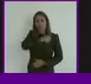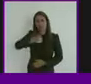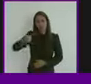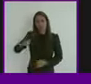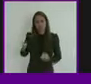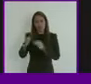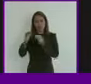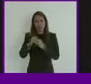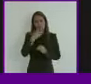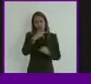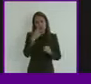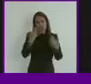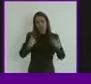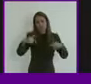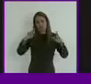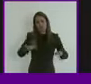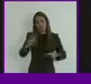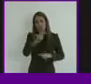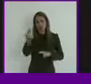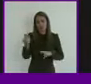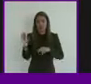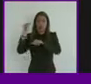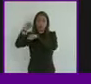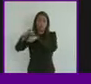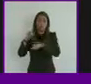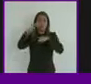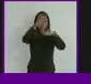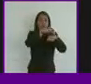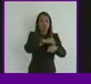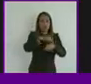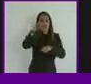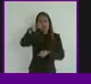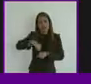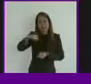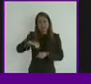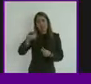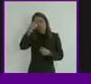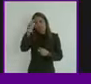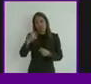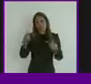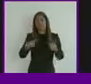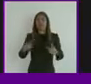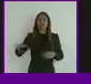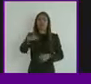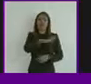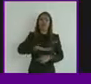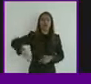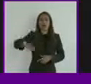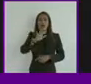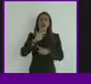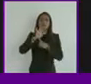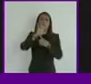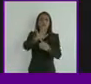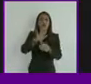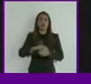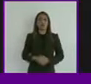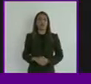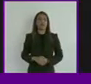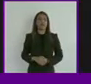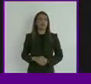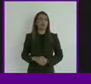un pequeño granito de arena como jóvenes que son de esta sociedad y de esta comunidad. En ese sentido, y en aras